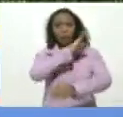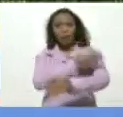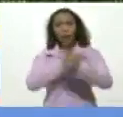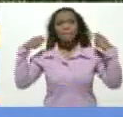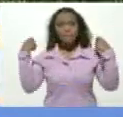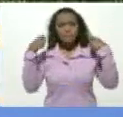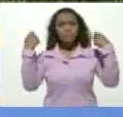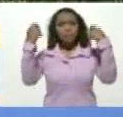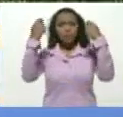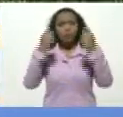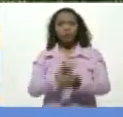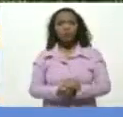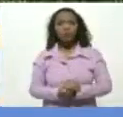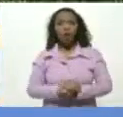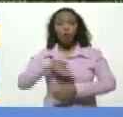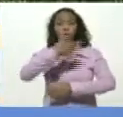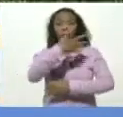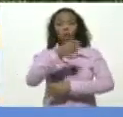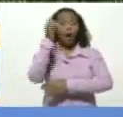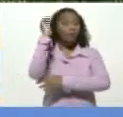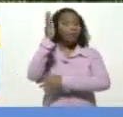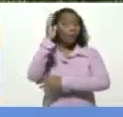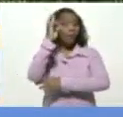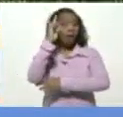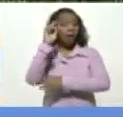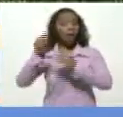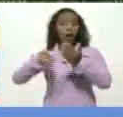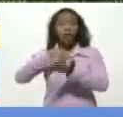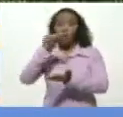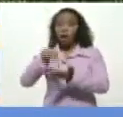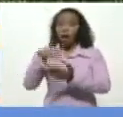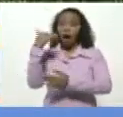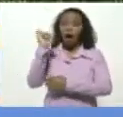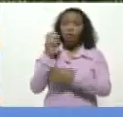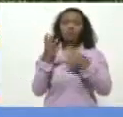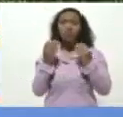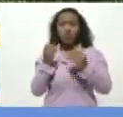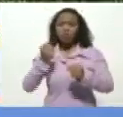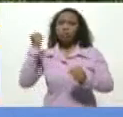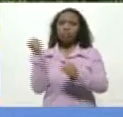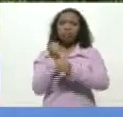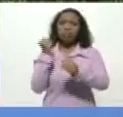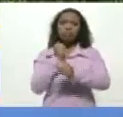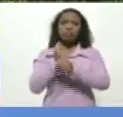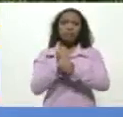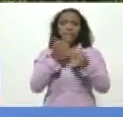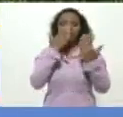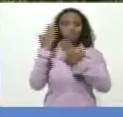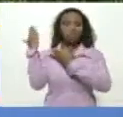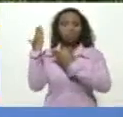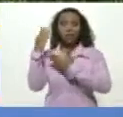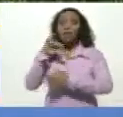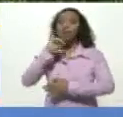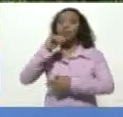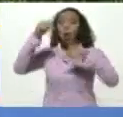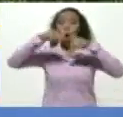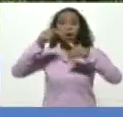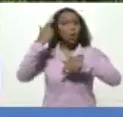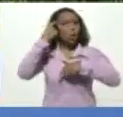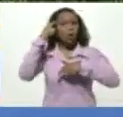popular cuando la Asamblea Nacional, que tiene muchísimo trabajo. Fíjense la noticia de hoy, no sé si